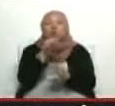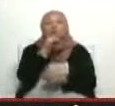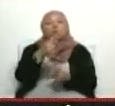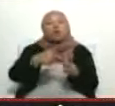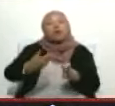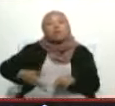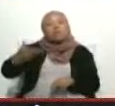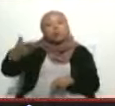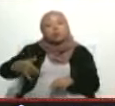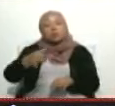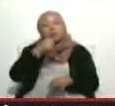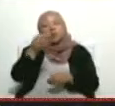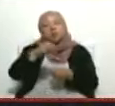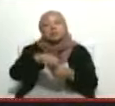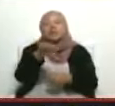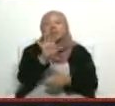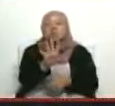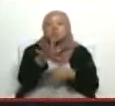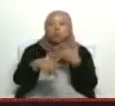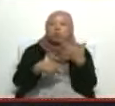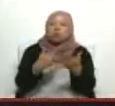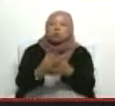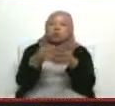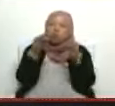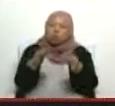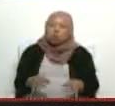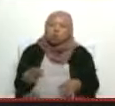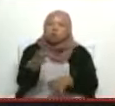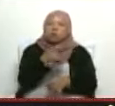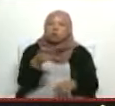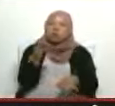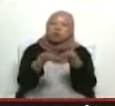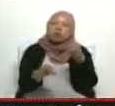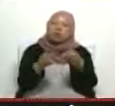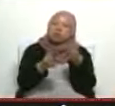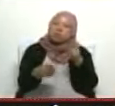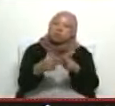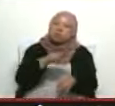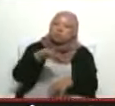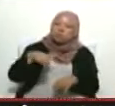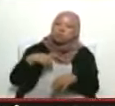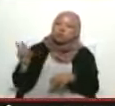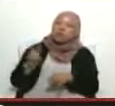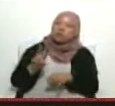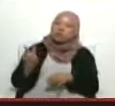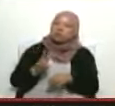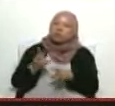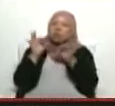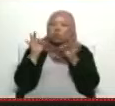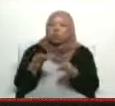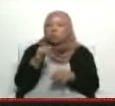importante sobre estas cinco tramas de conspiración que buscaban dañar la paz en nuestro país. Con esta